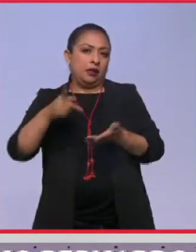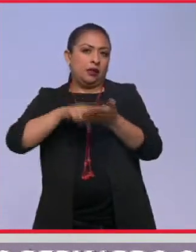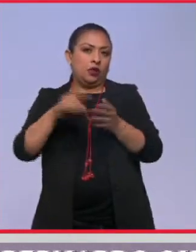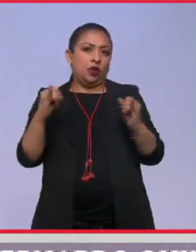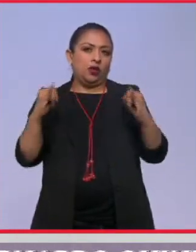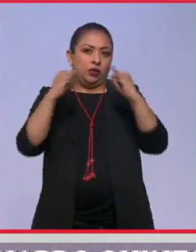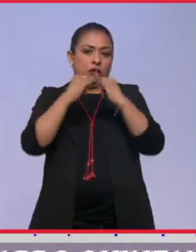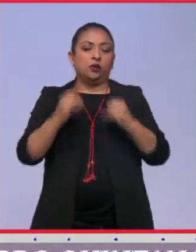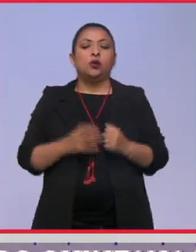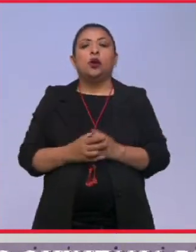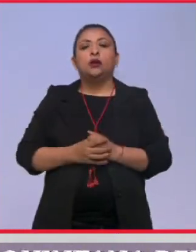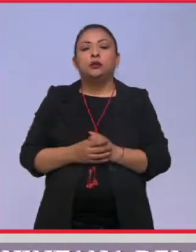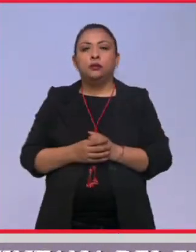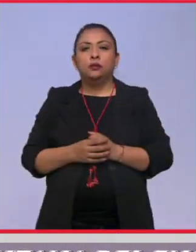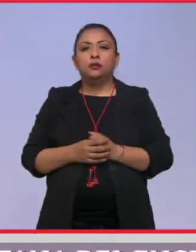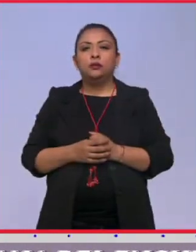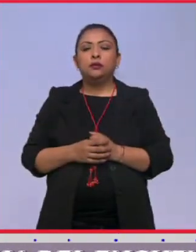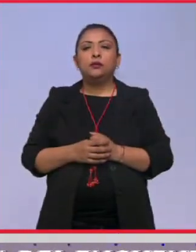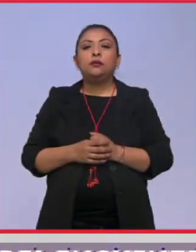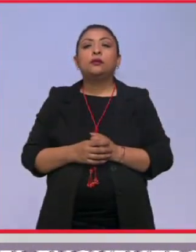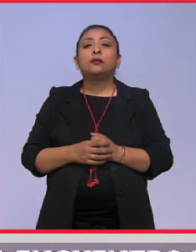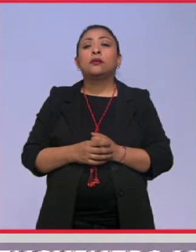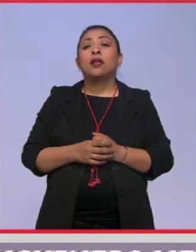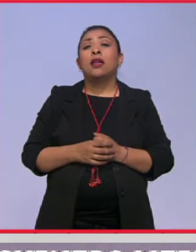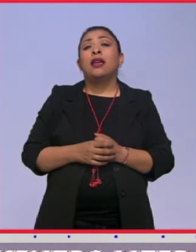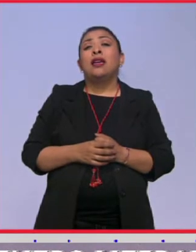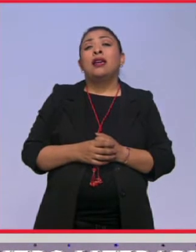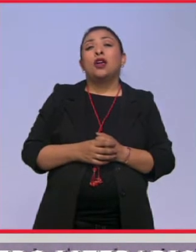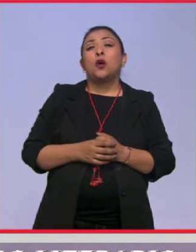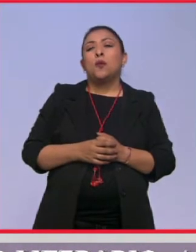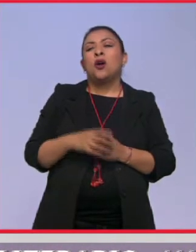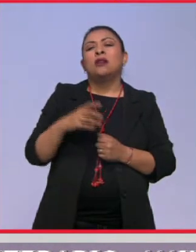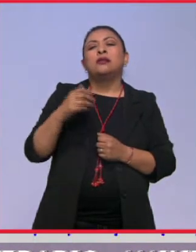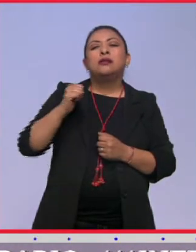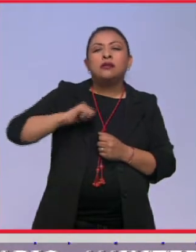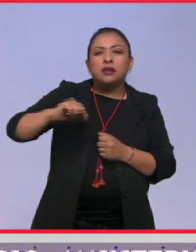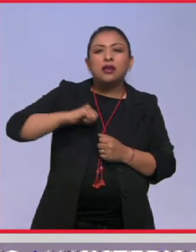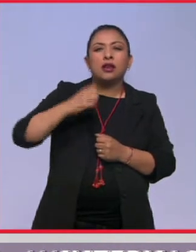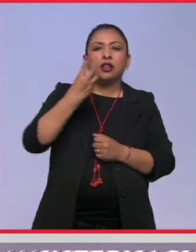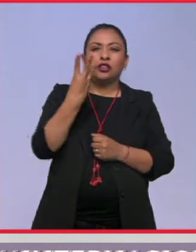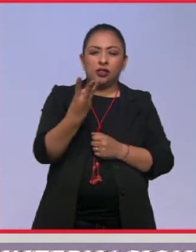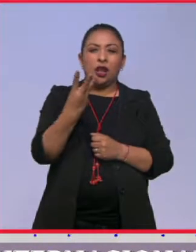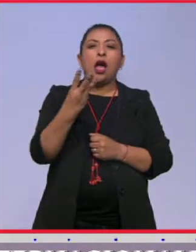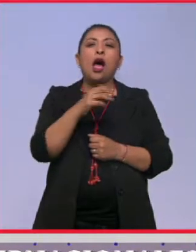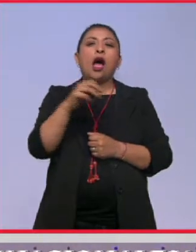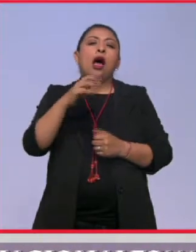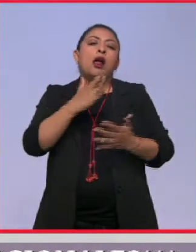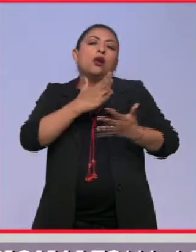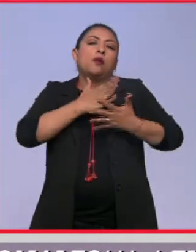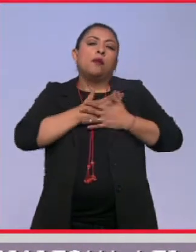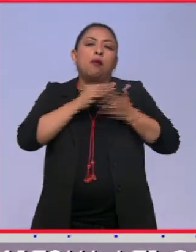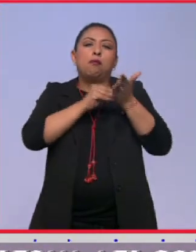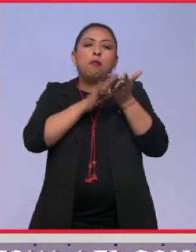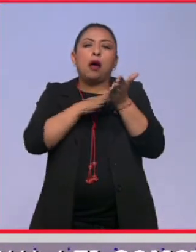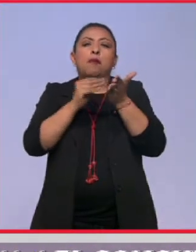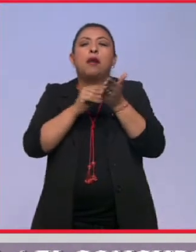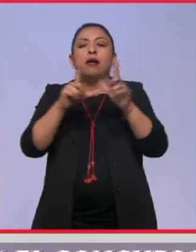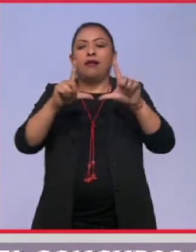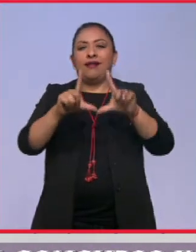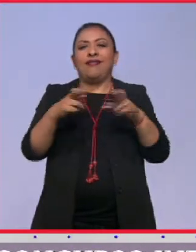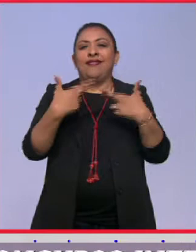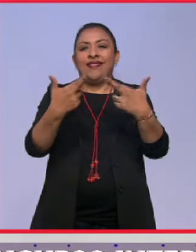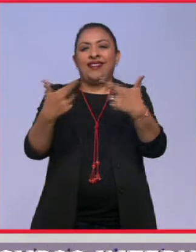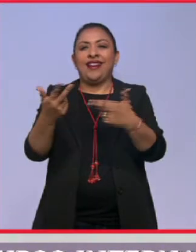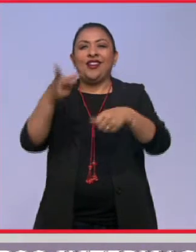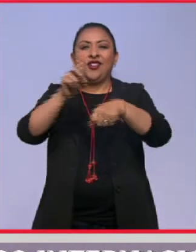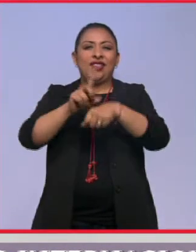3 siglos de optimismo sobre el romance, que quedaron impregnados en postales de regalo para el Día de